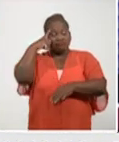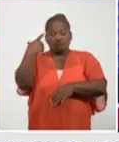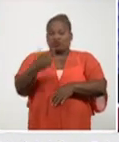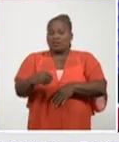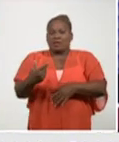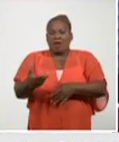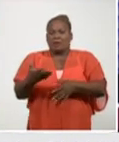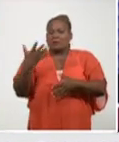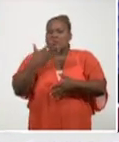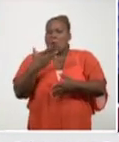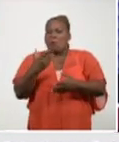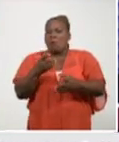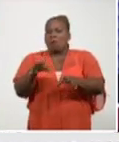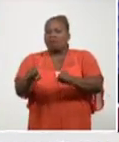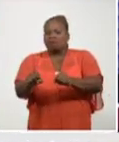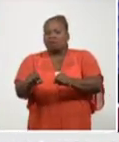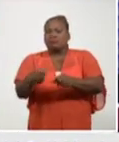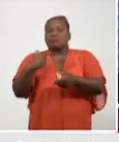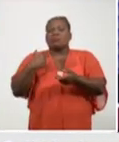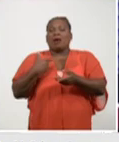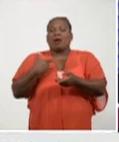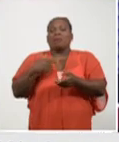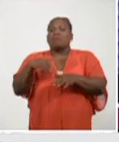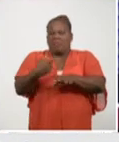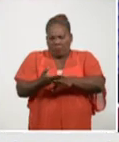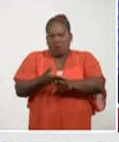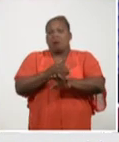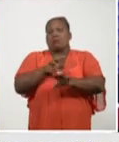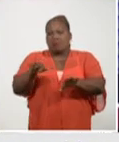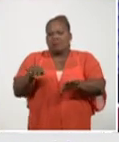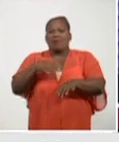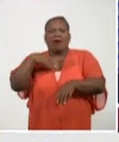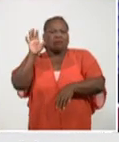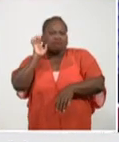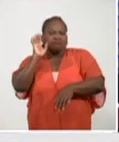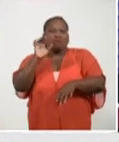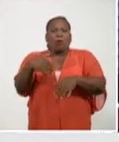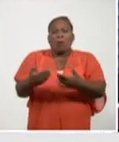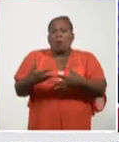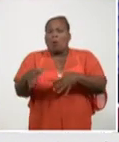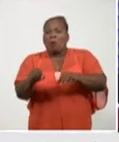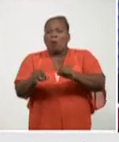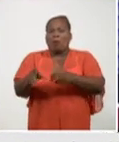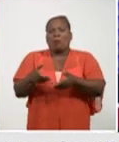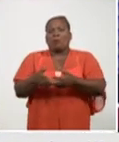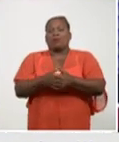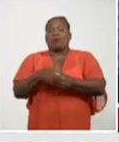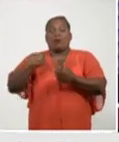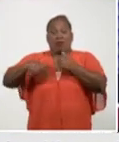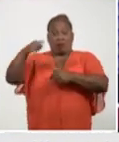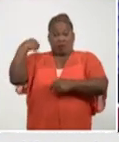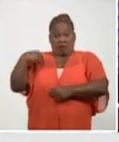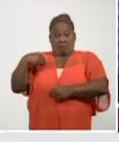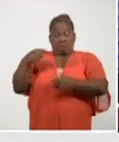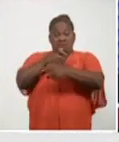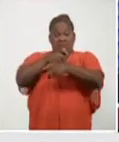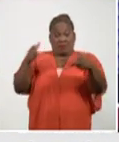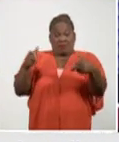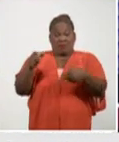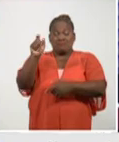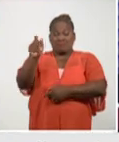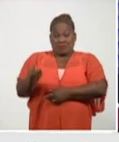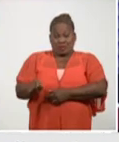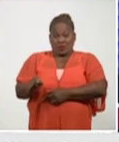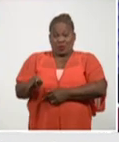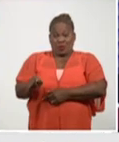ayer el 10,3% de los casos diagnosticados están vinculados con